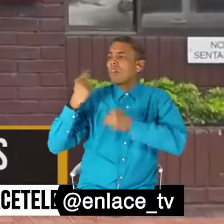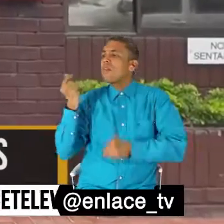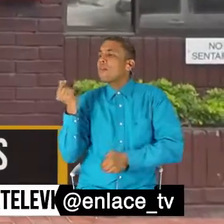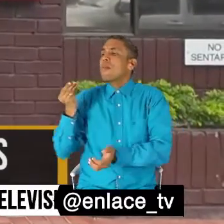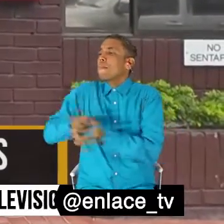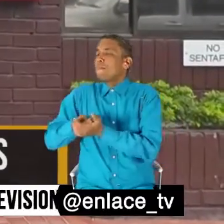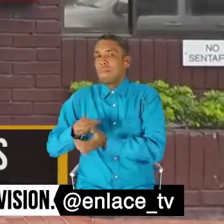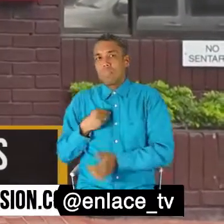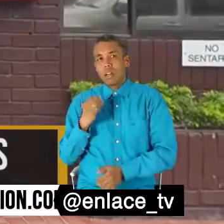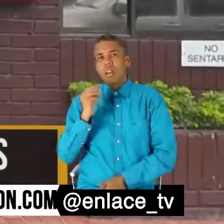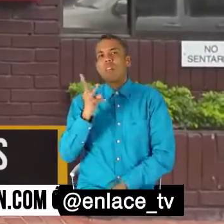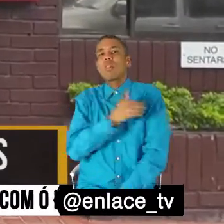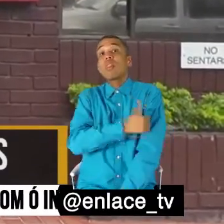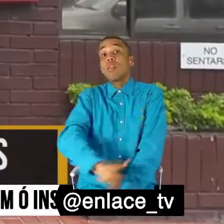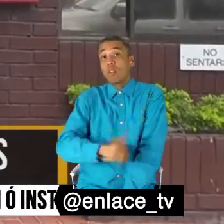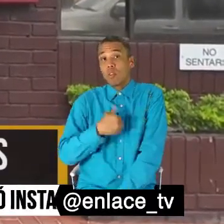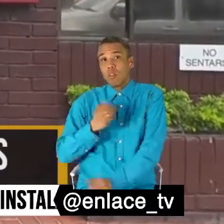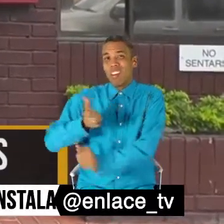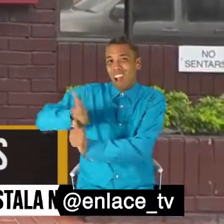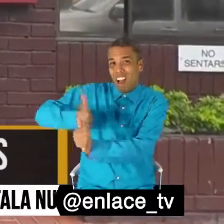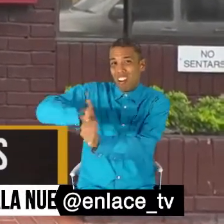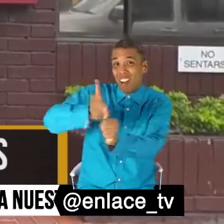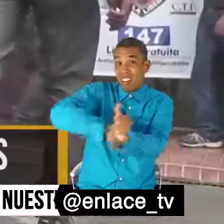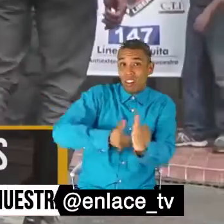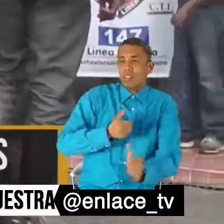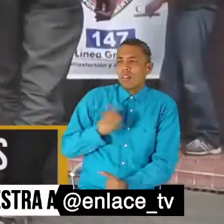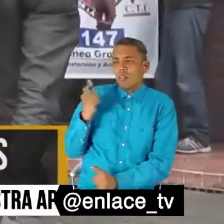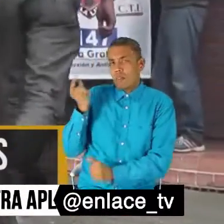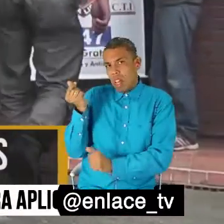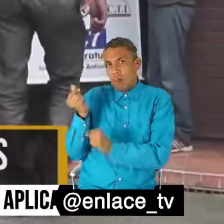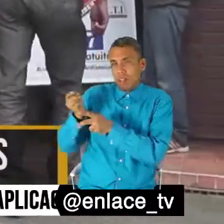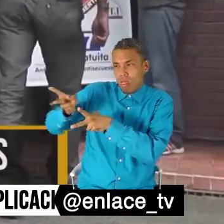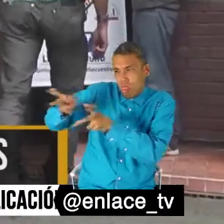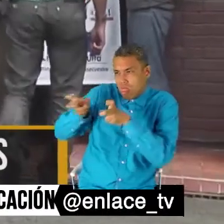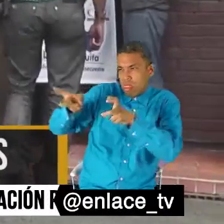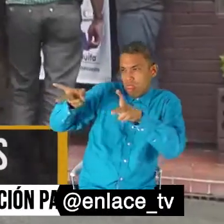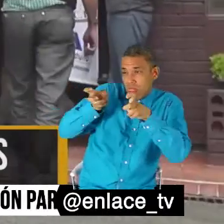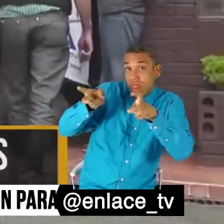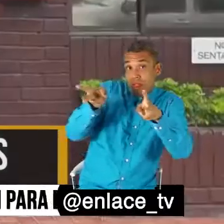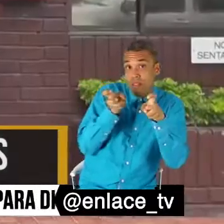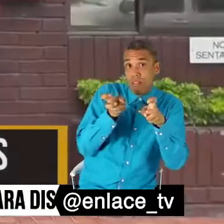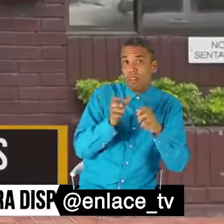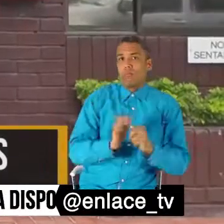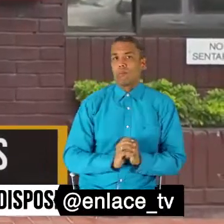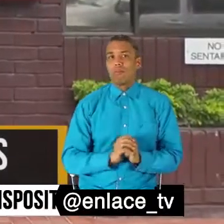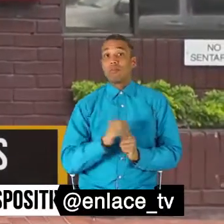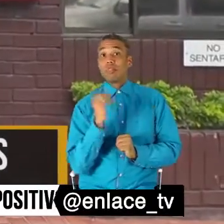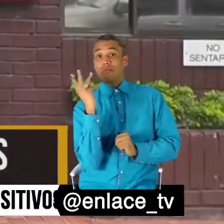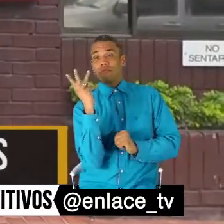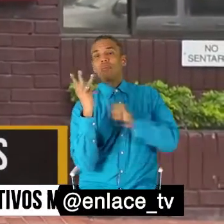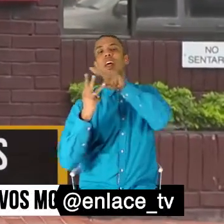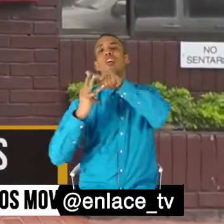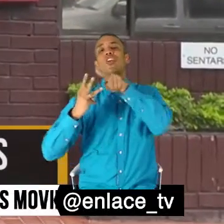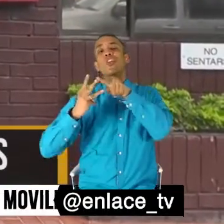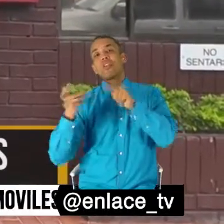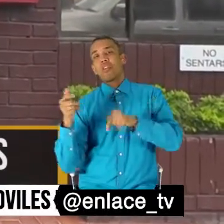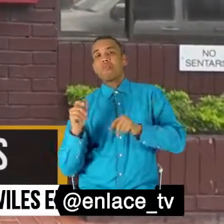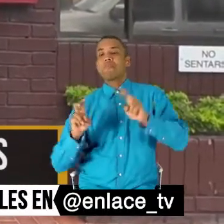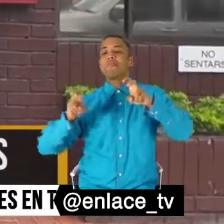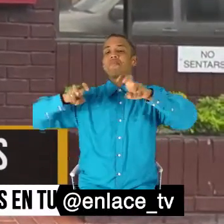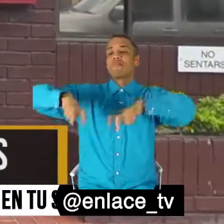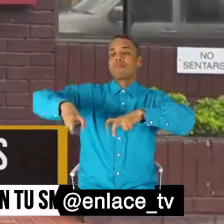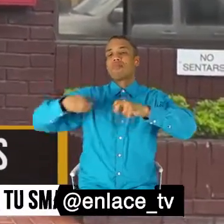una de sus víctimas para que recibieran el cobro extorsivo. 2 de los hombres fueron capturados mientras departían en un establecimiento comercial y